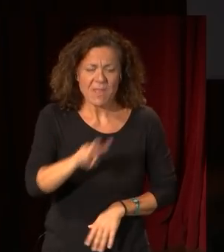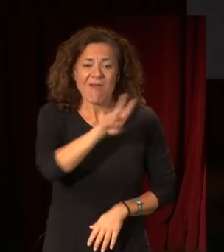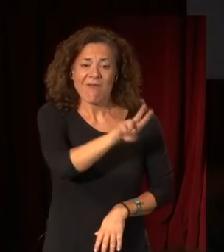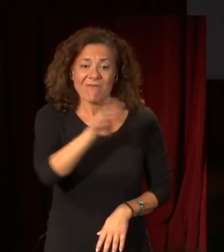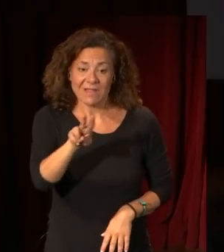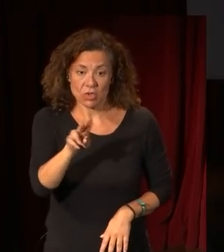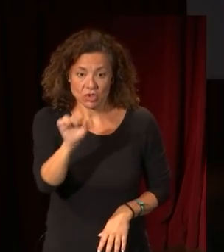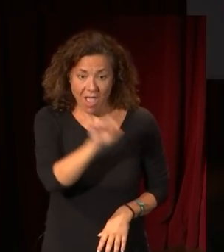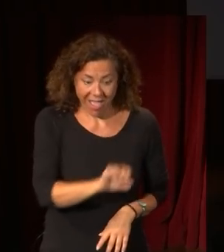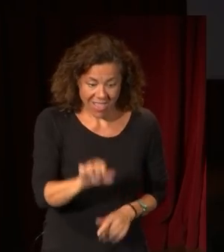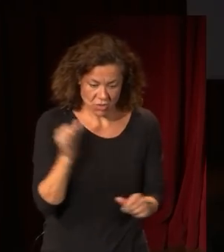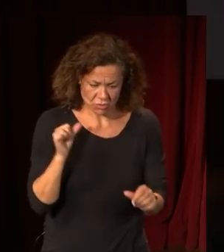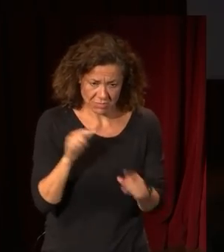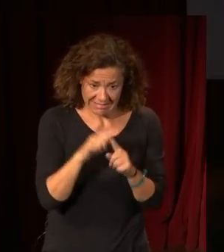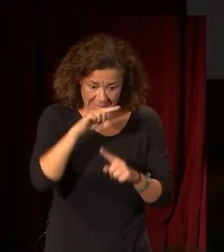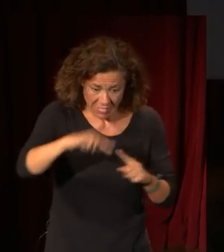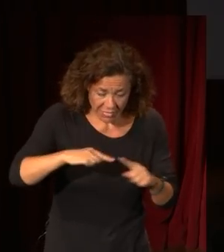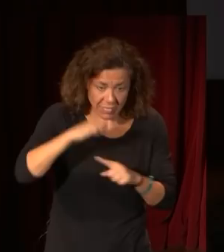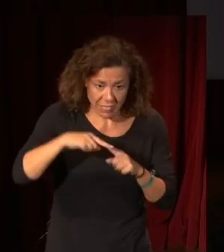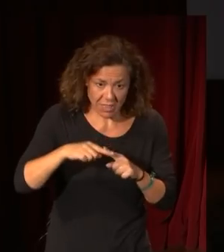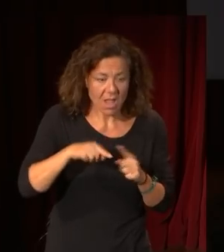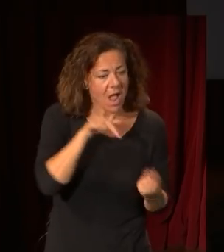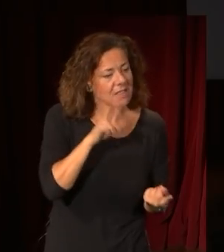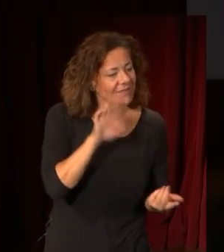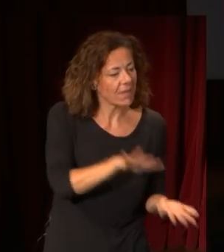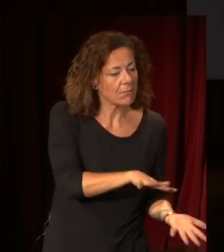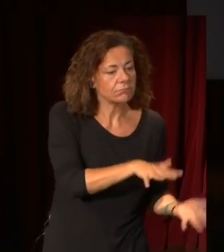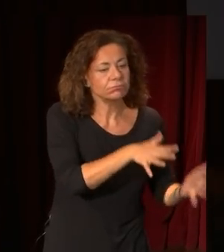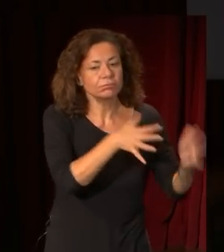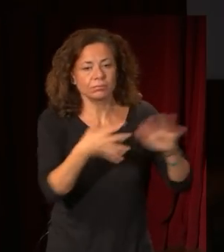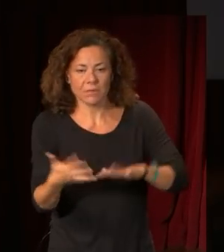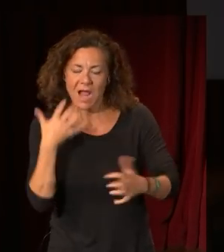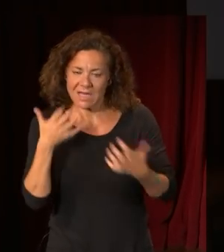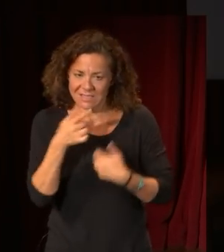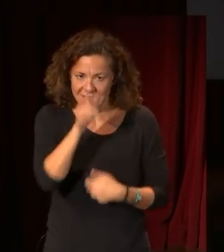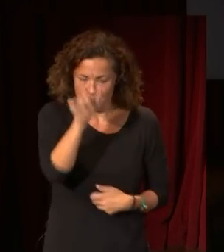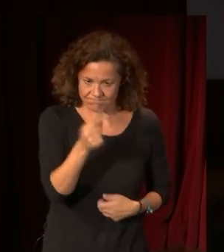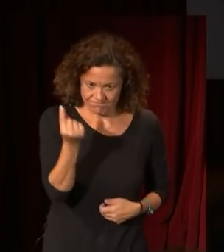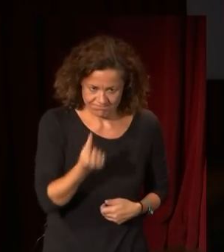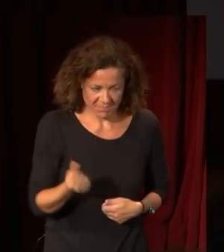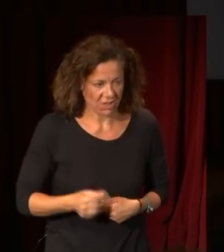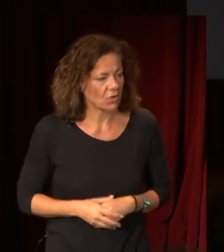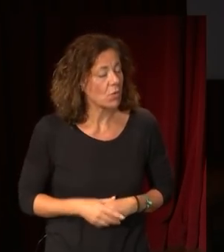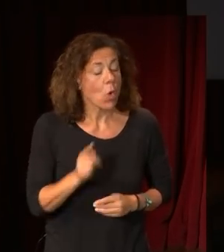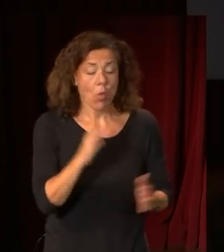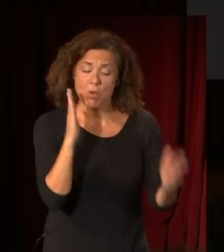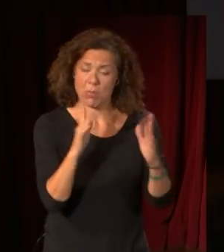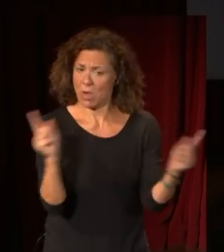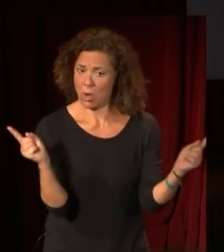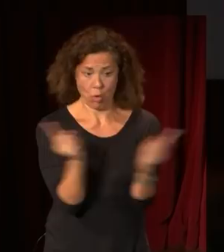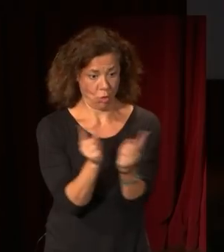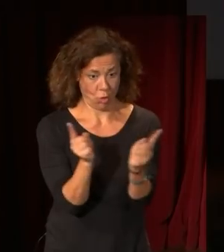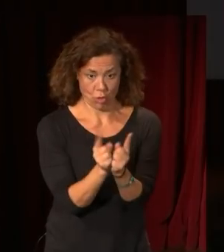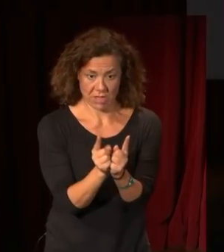años en los que vemos la trayectoria o tenemos la trayectoria artística de bermejo un periodo muy corto